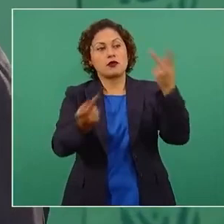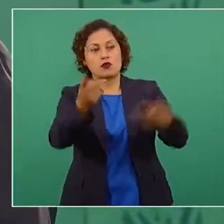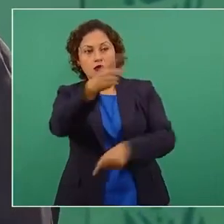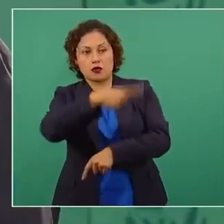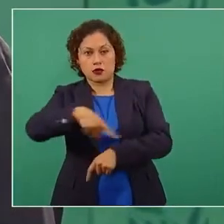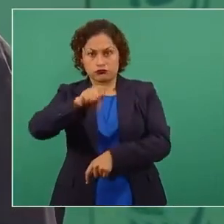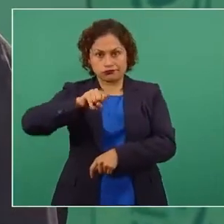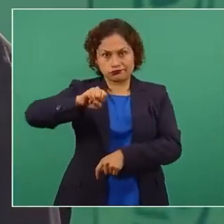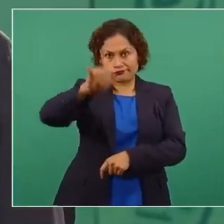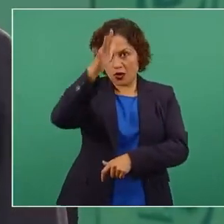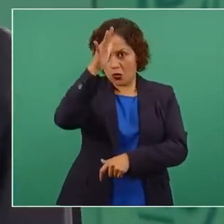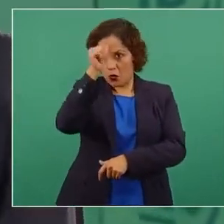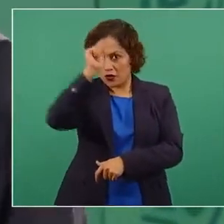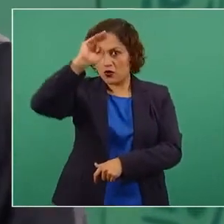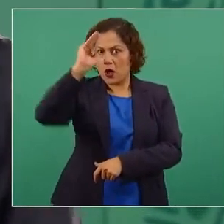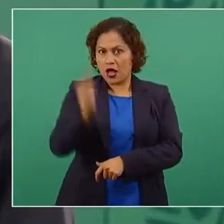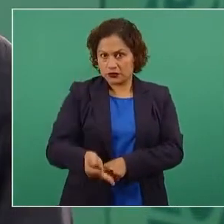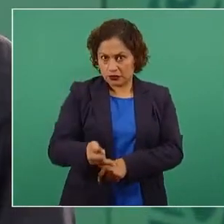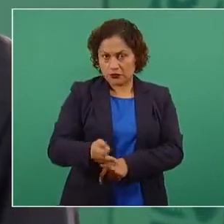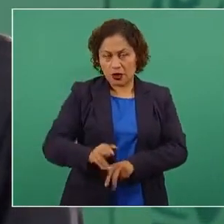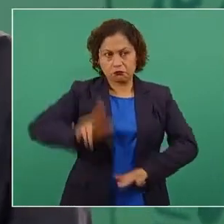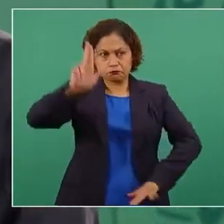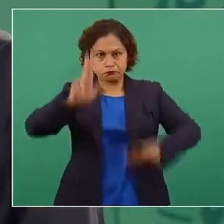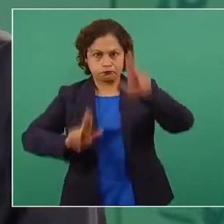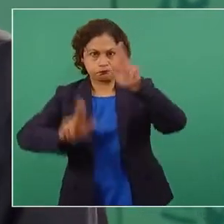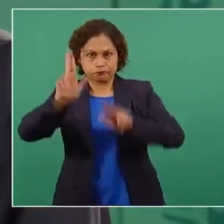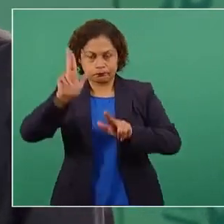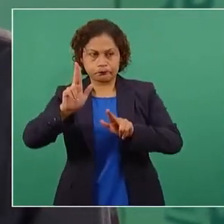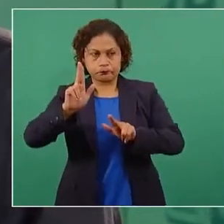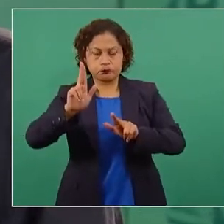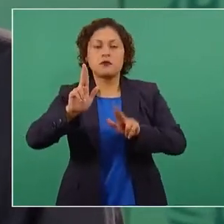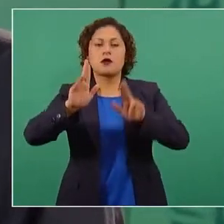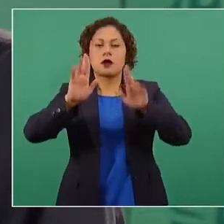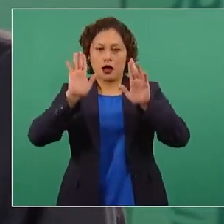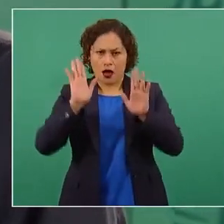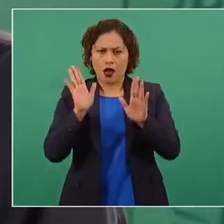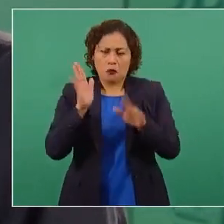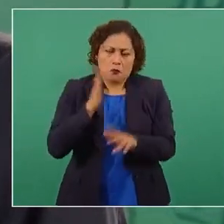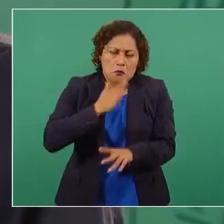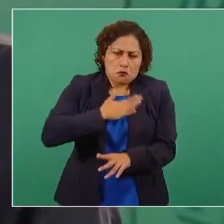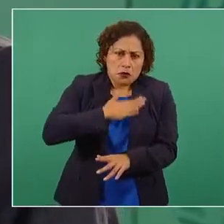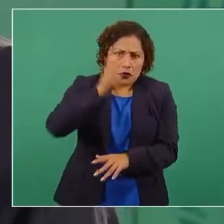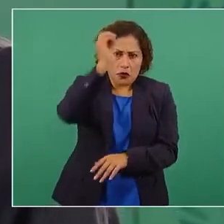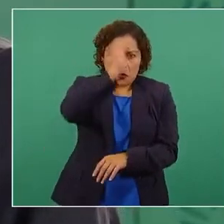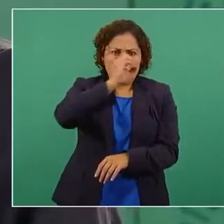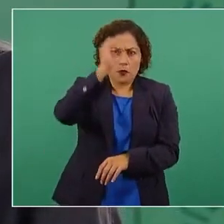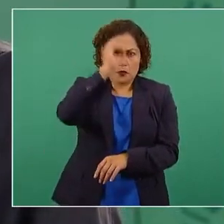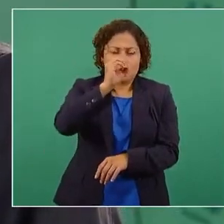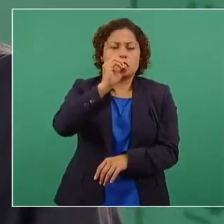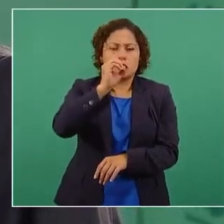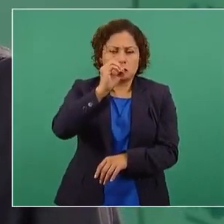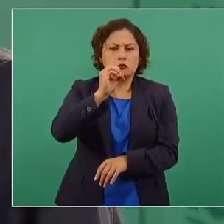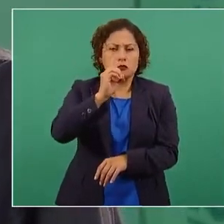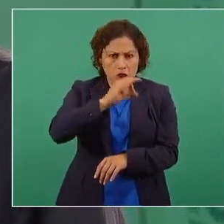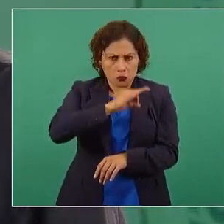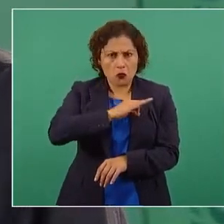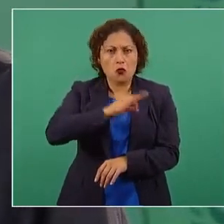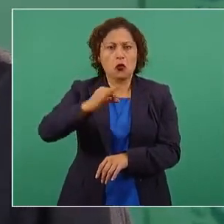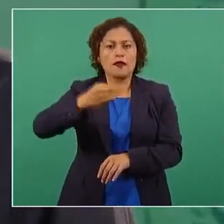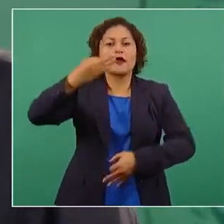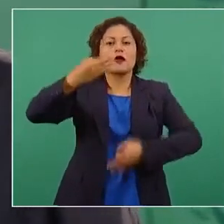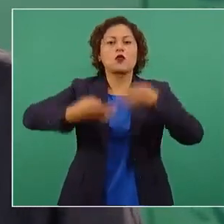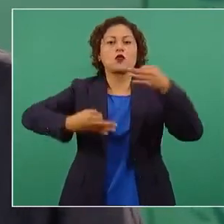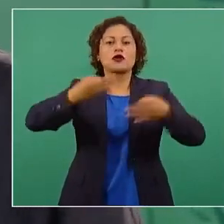en mi opinión, se podía llevar a cabo el juicio contra los expresidentes. Que